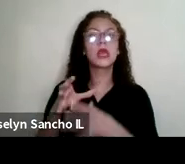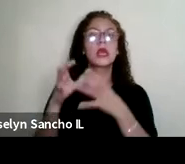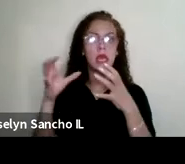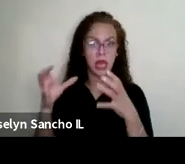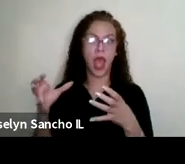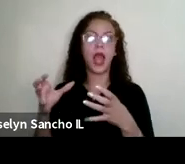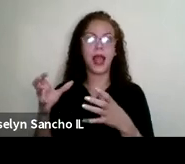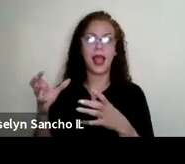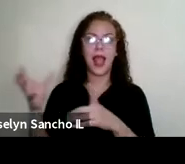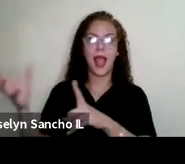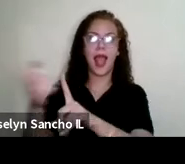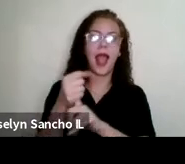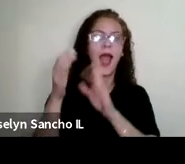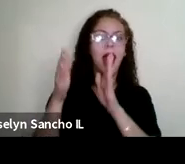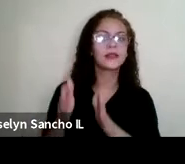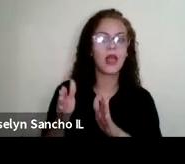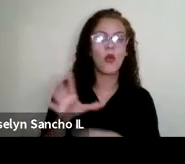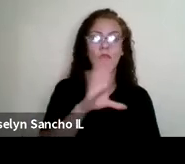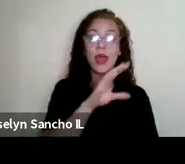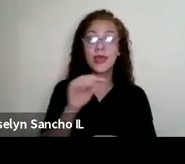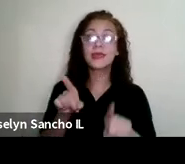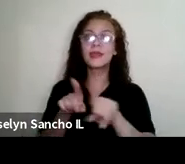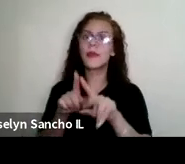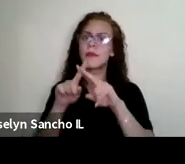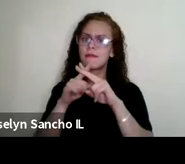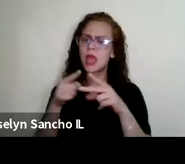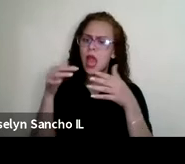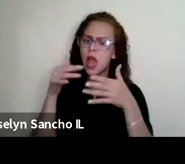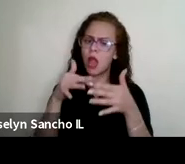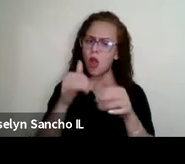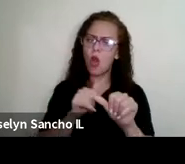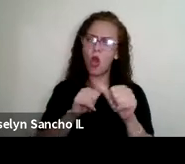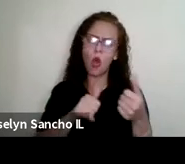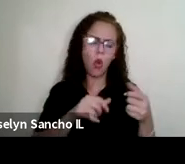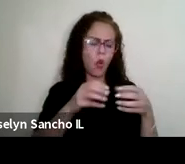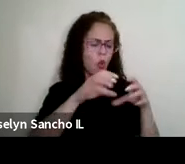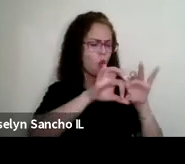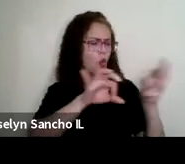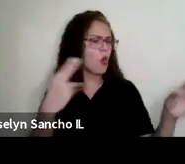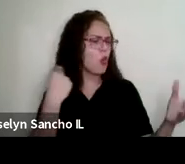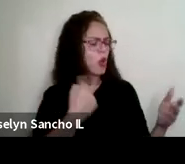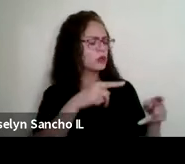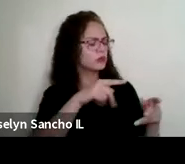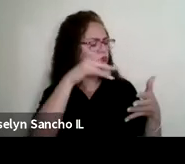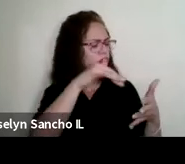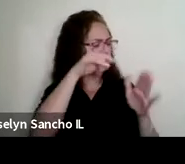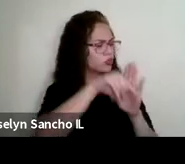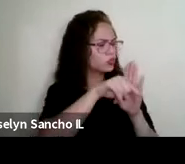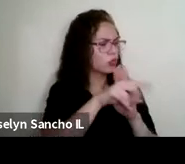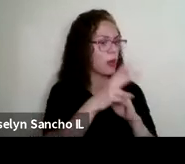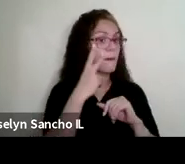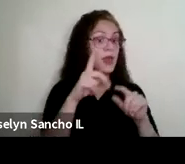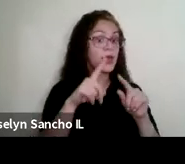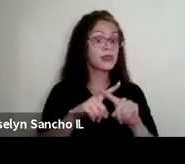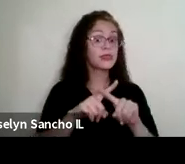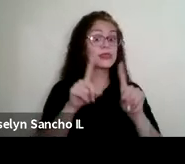cazadora. Y a la vez empieza a estudiar otros restos y se da cuenta que, a diferencia de lo que se